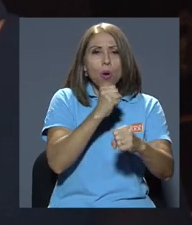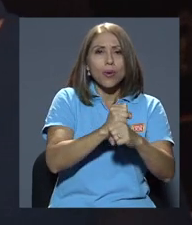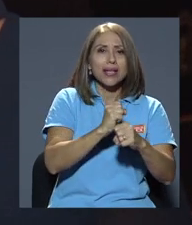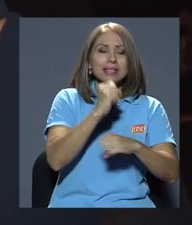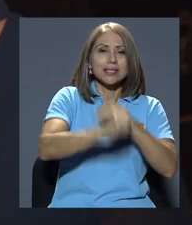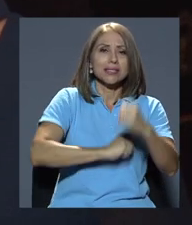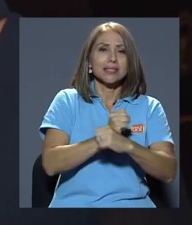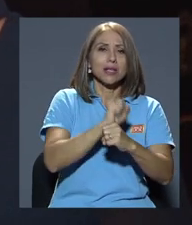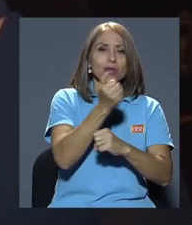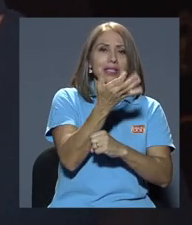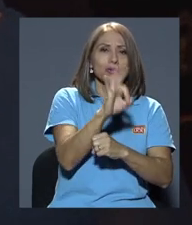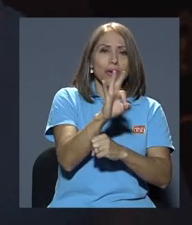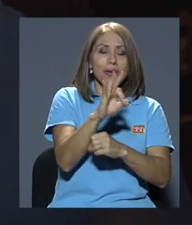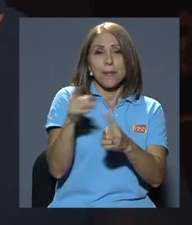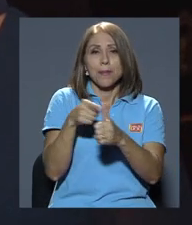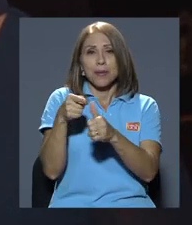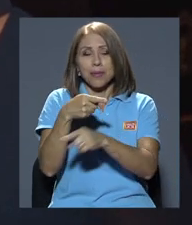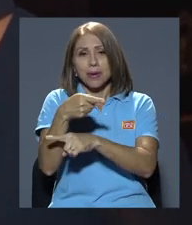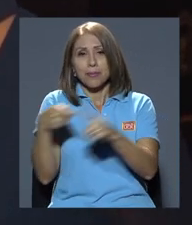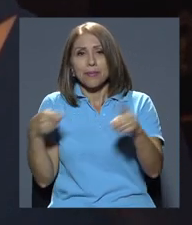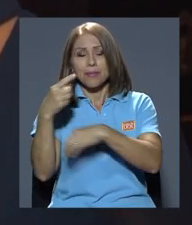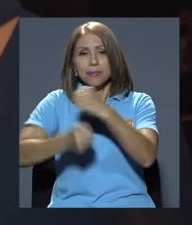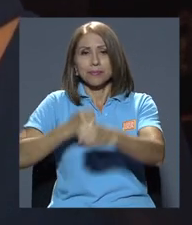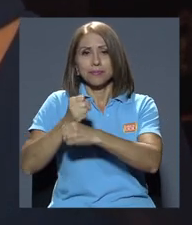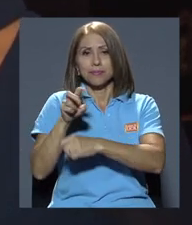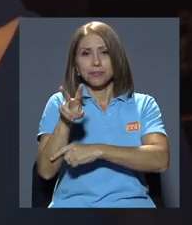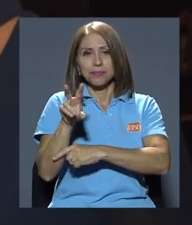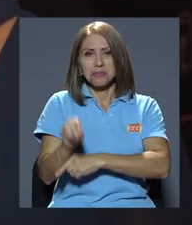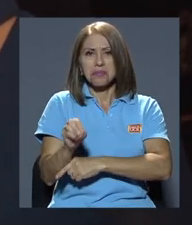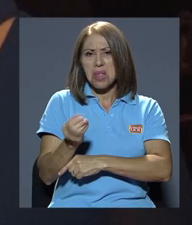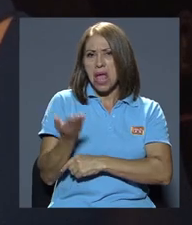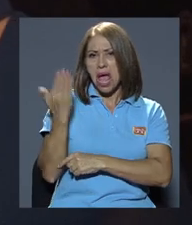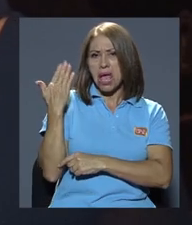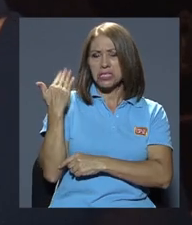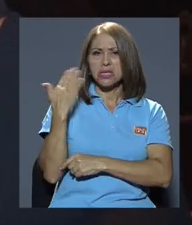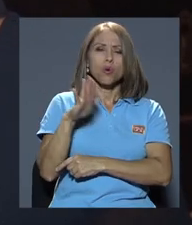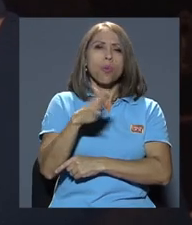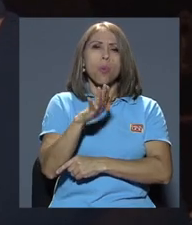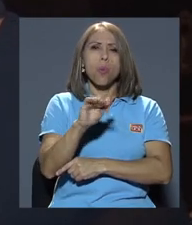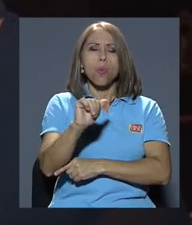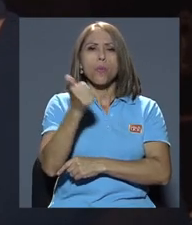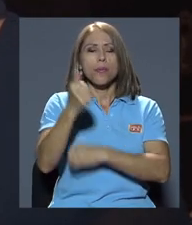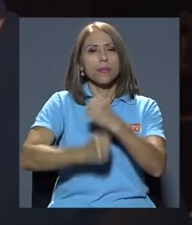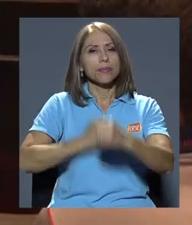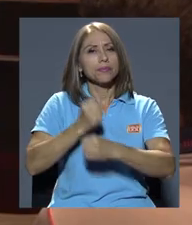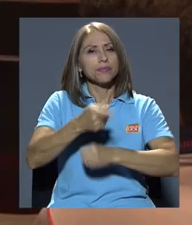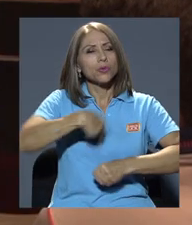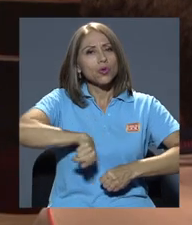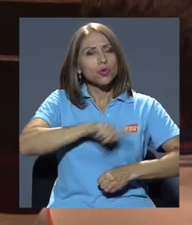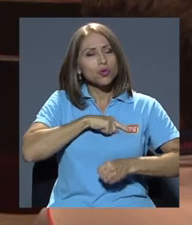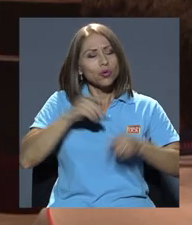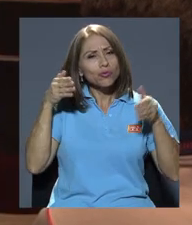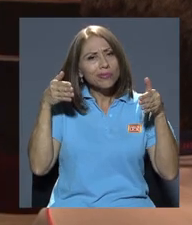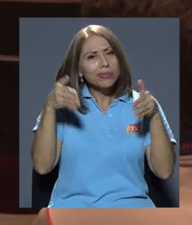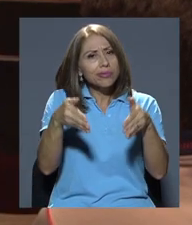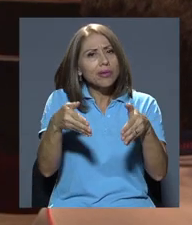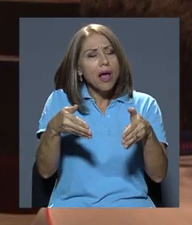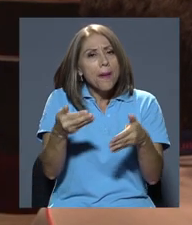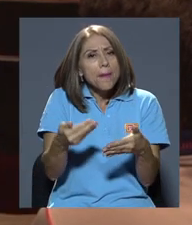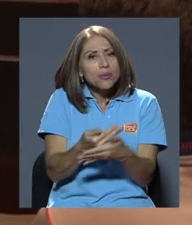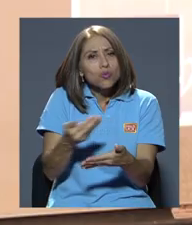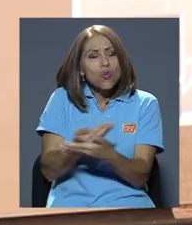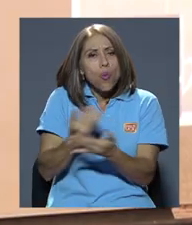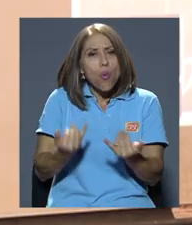mitad del siglo XX. Luego, aproximadamente hace unos 10 años, empezamos a ocuparnos de repertorio más nuevo,